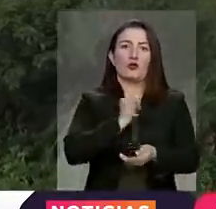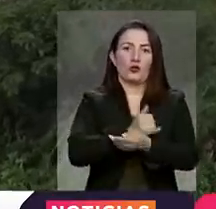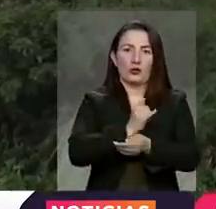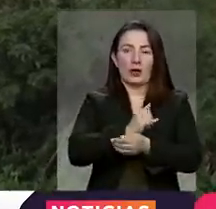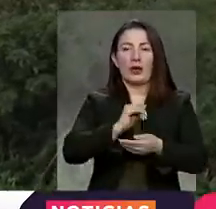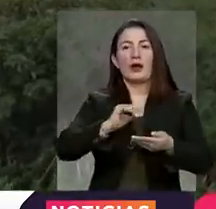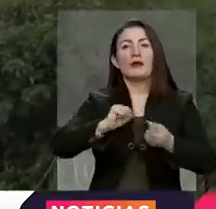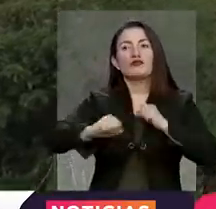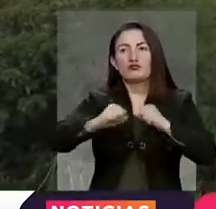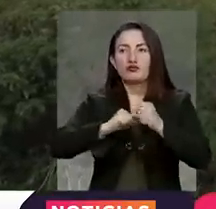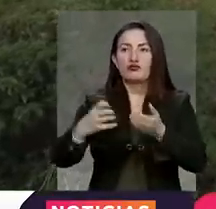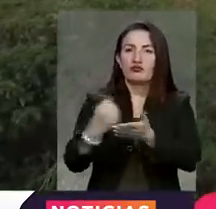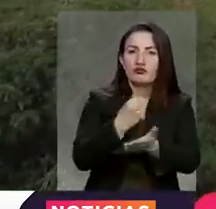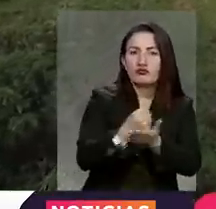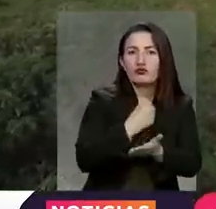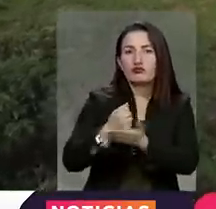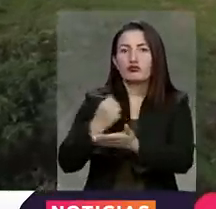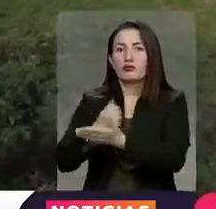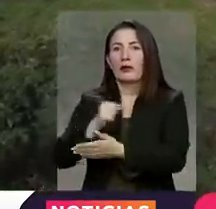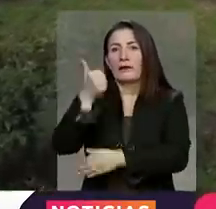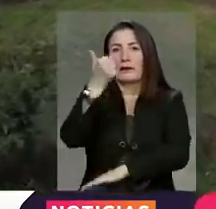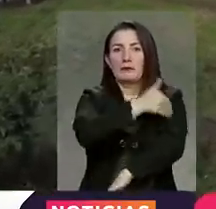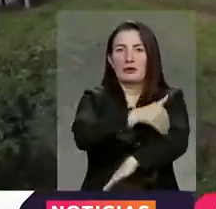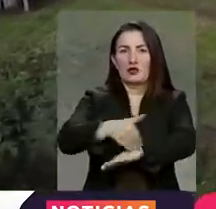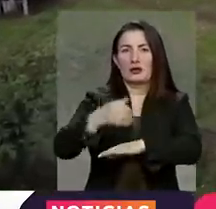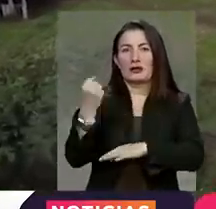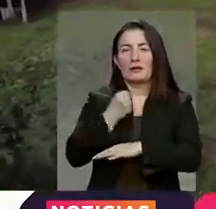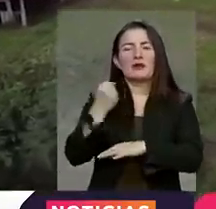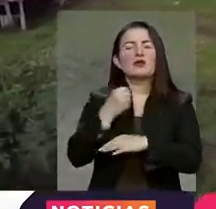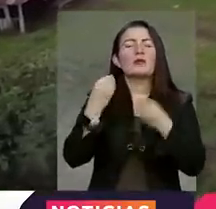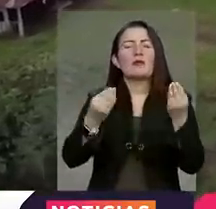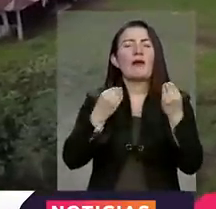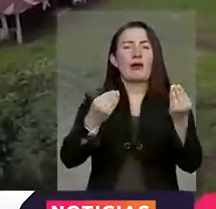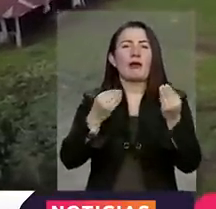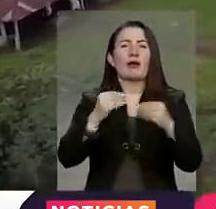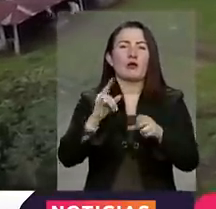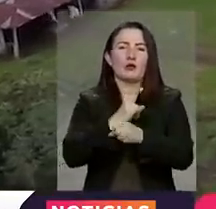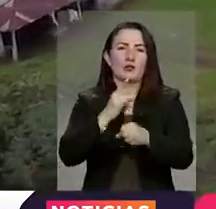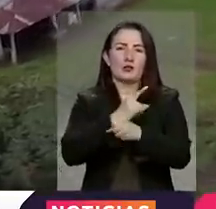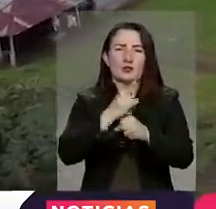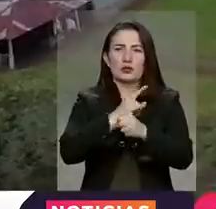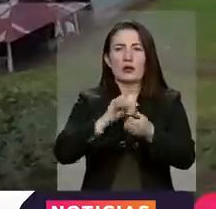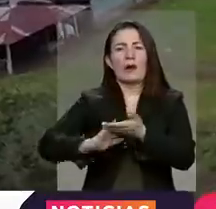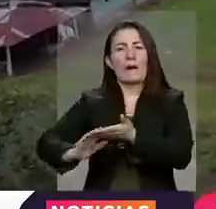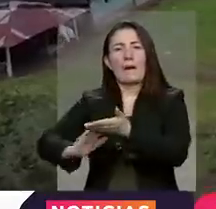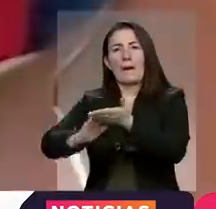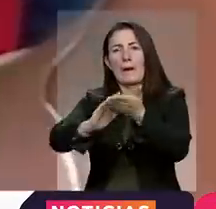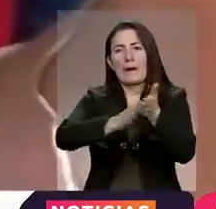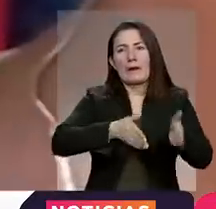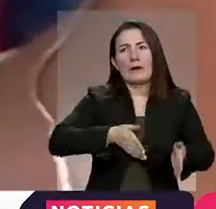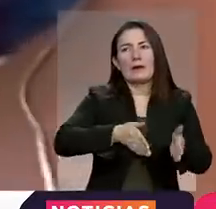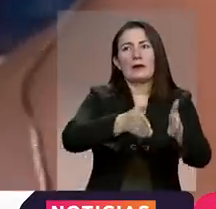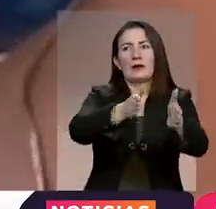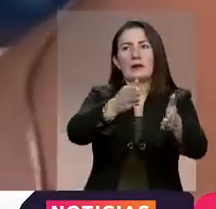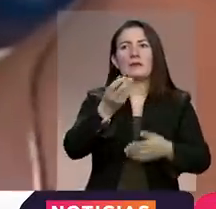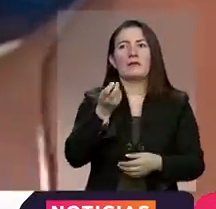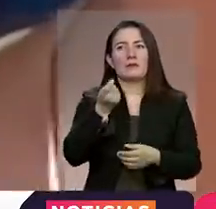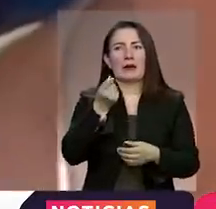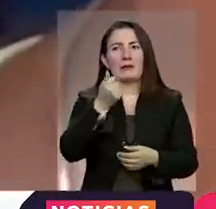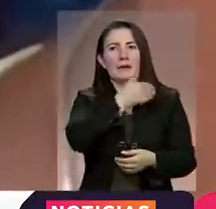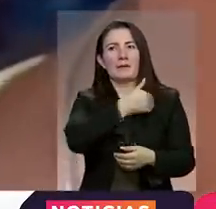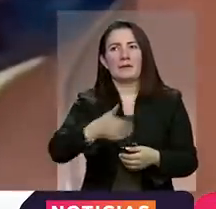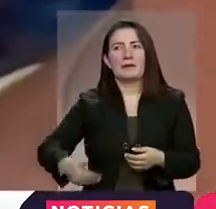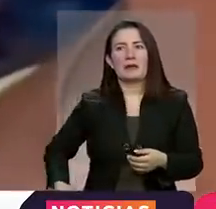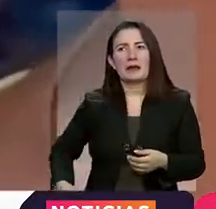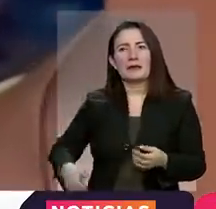durante 2 días por la venta de comida 10 millones de pesos que serían utilizados para cimentar un camino veredal. La plata del